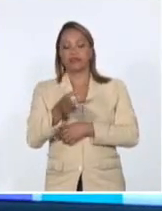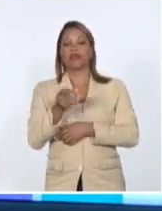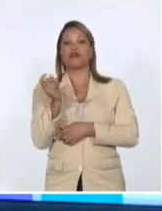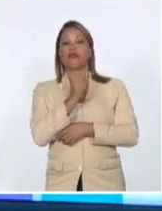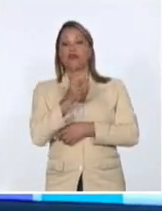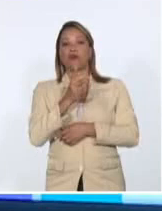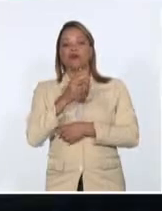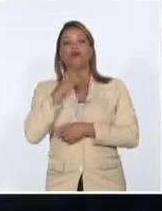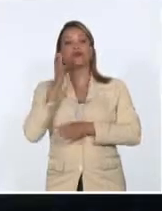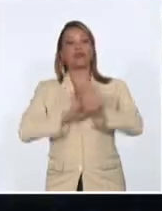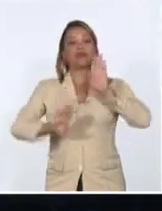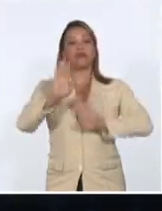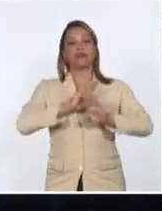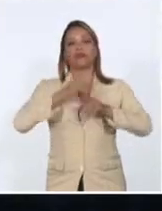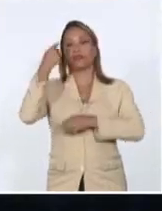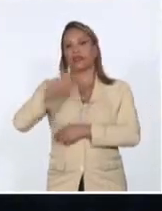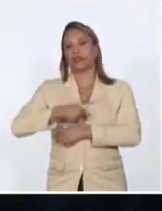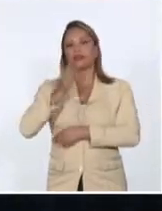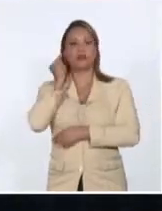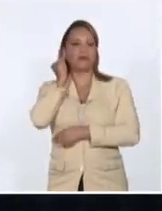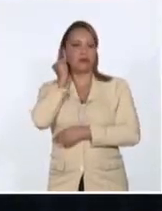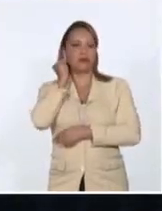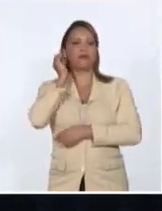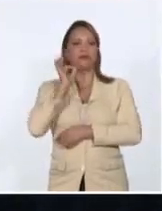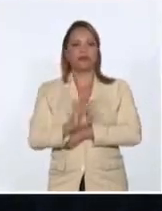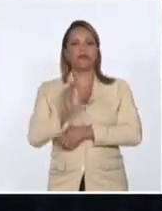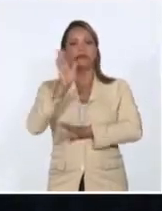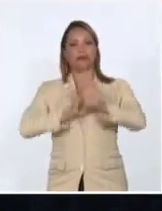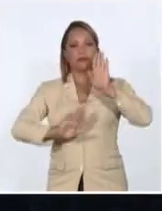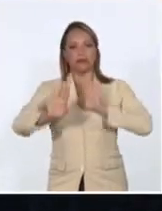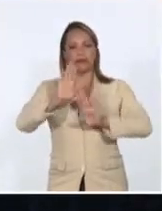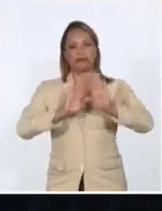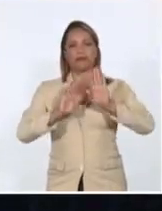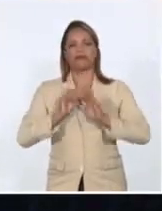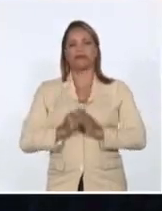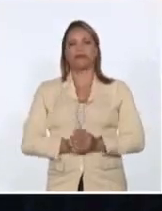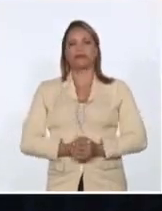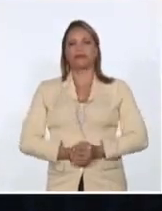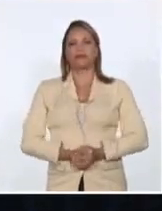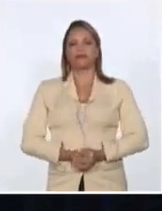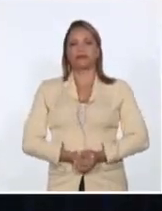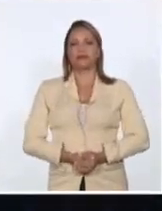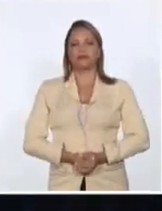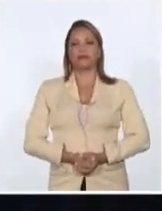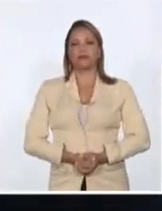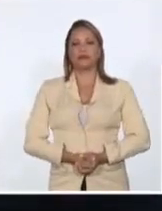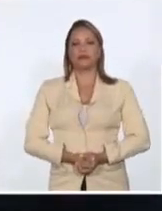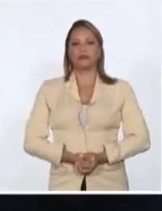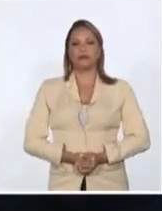fieles defensores de los derechos de la mujer. Lisset Márquez, Sistema Informativo de la Televisión.